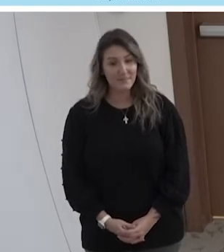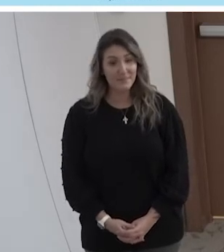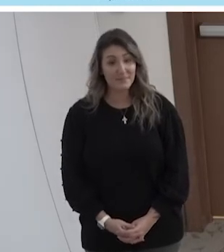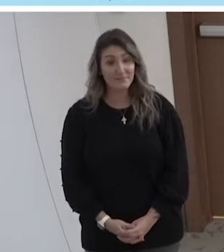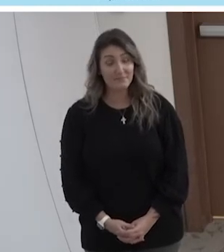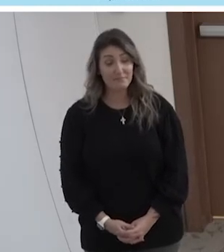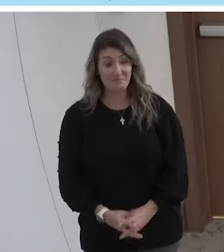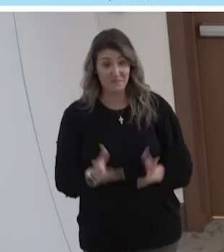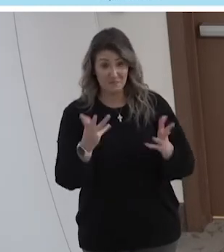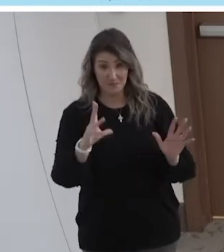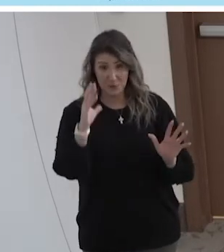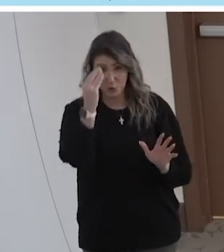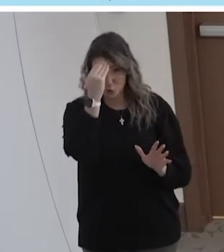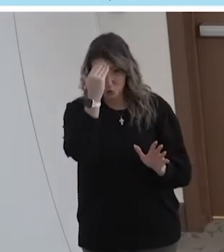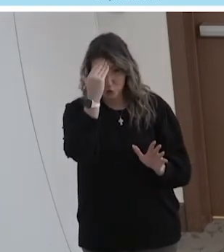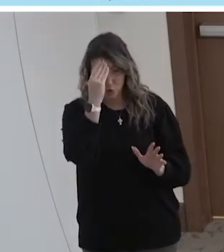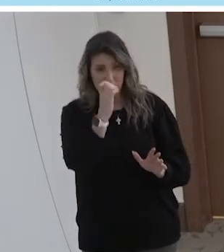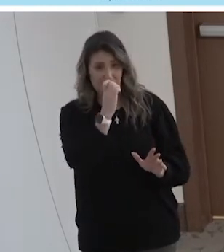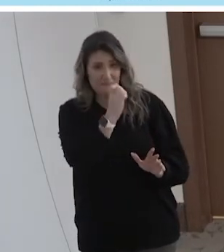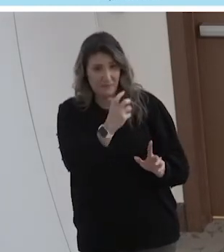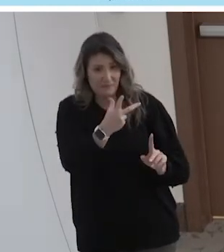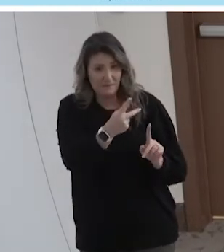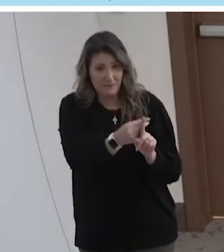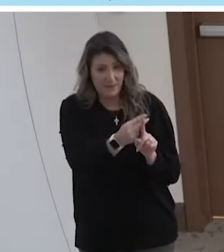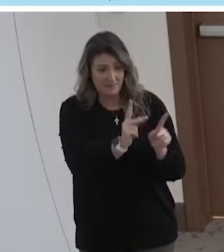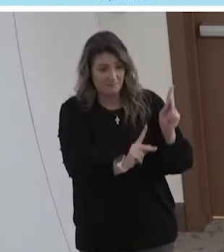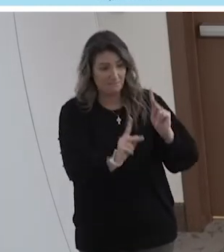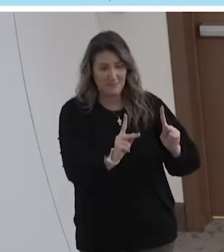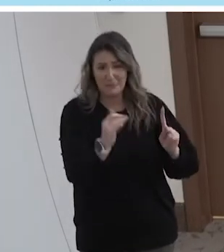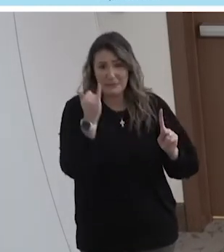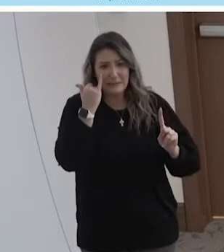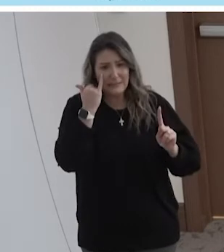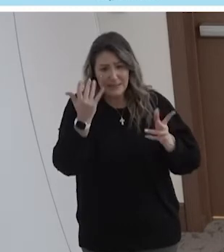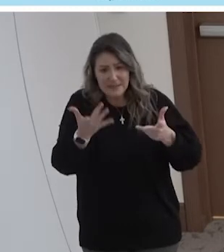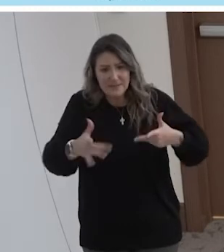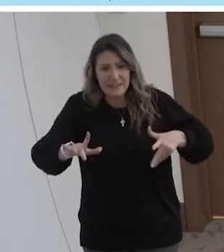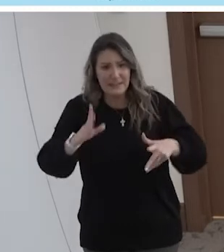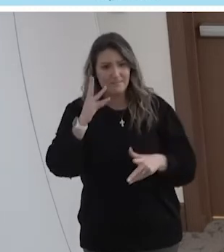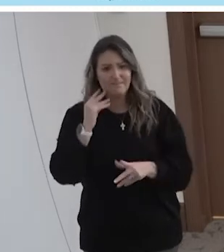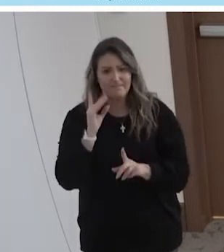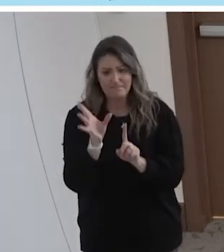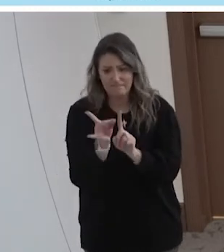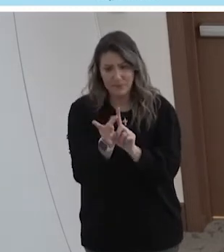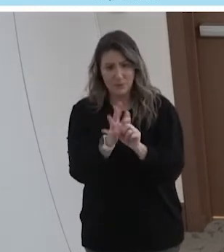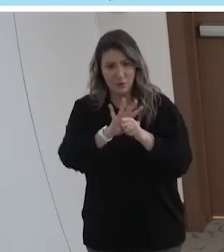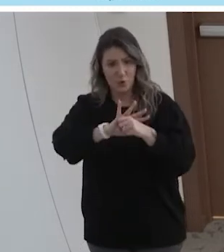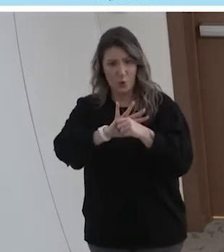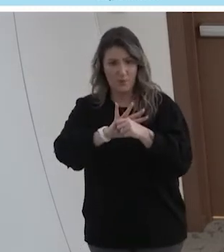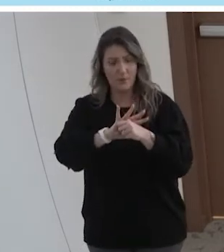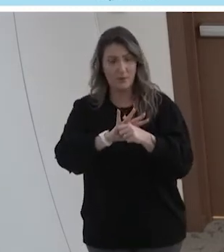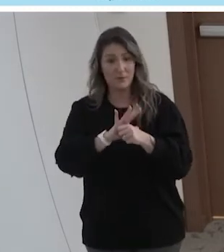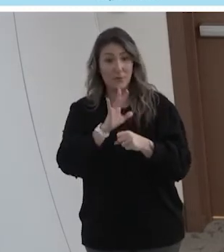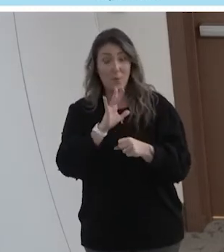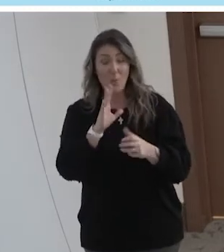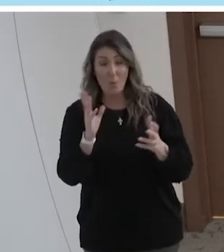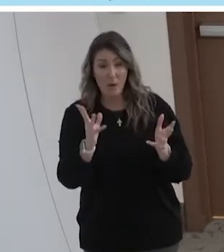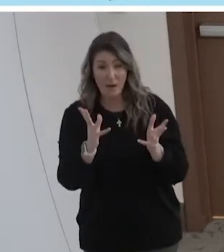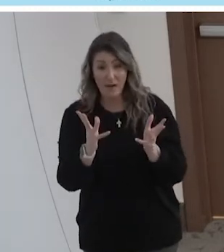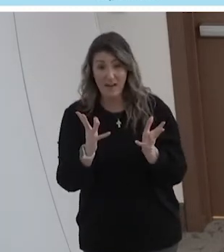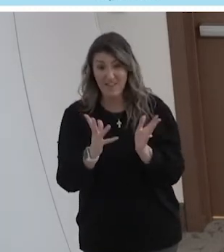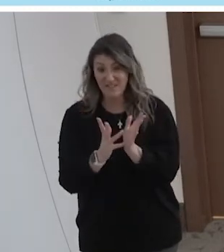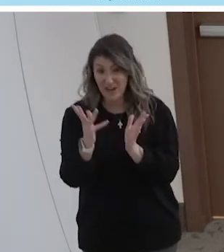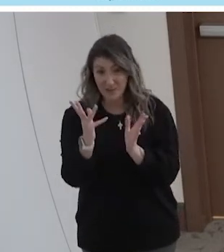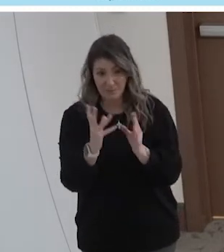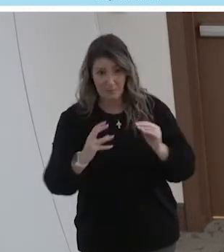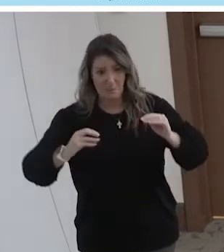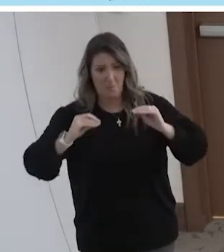And we know that unvaccinated people, even if they've had COVID before, are 5 times more